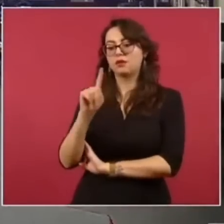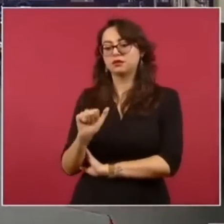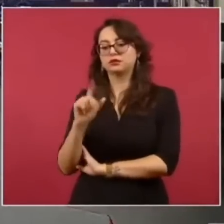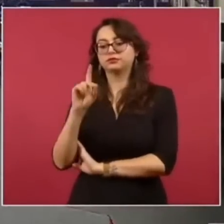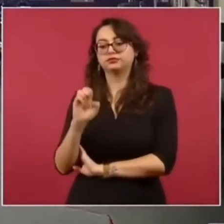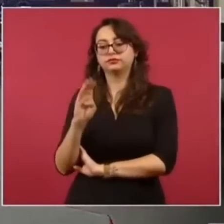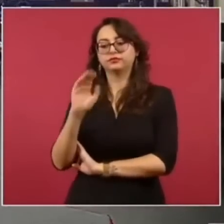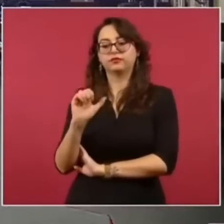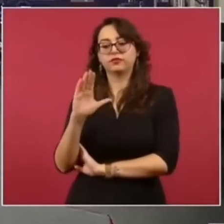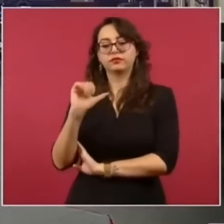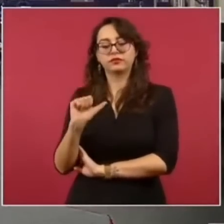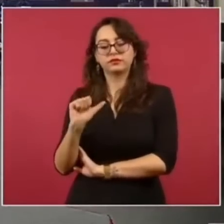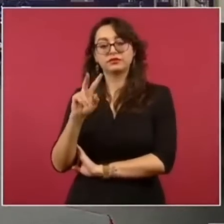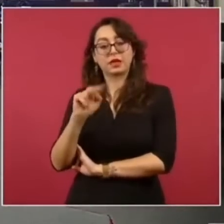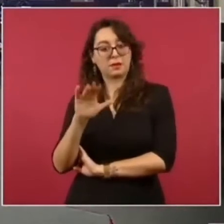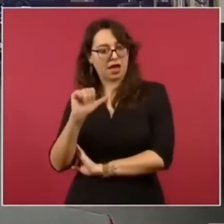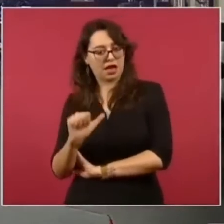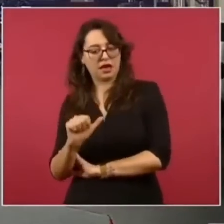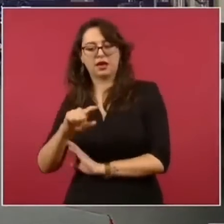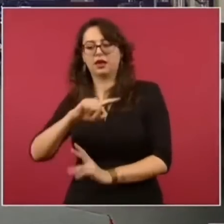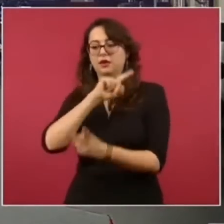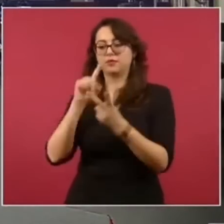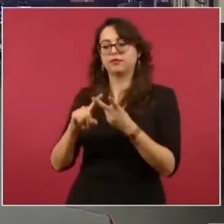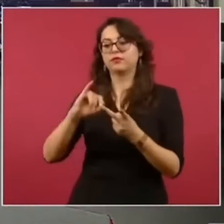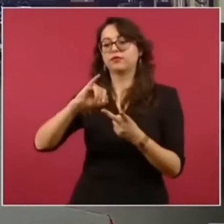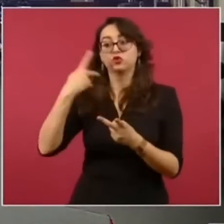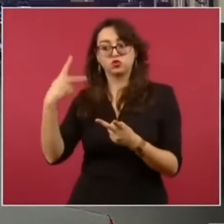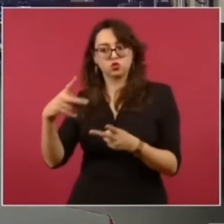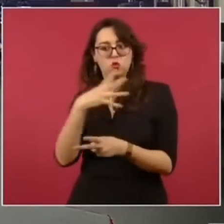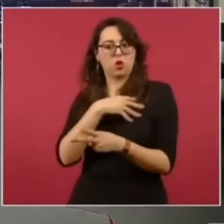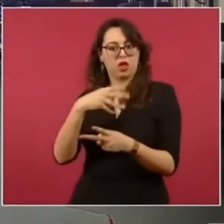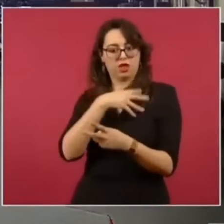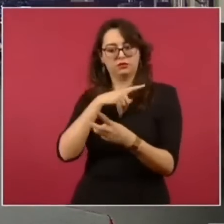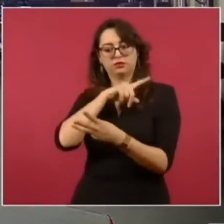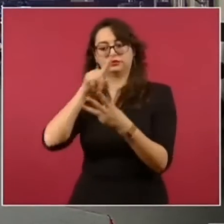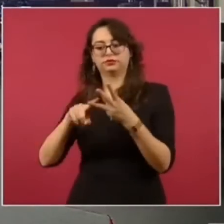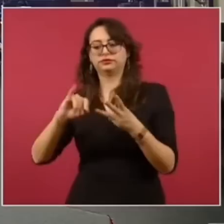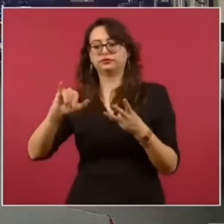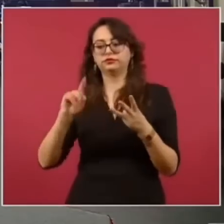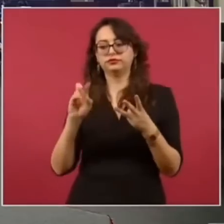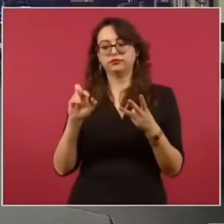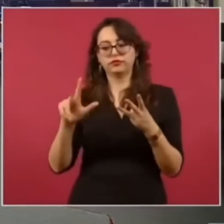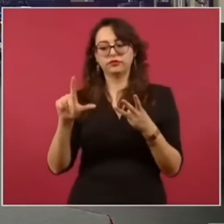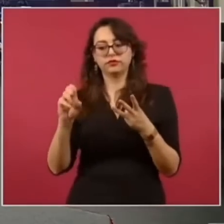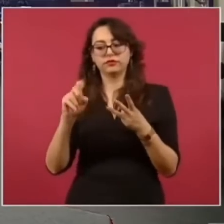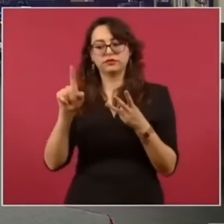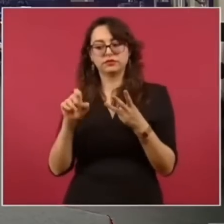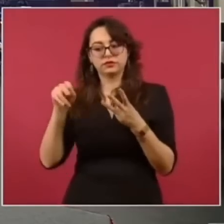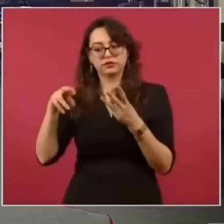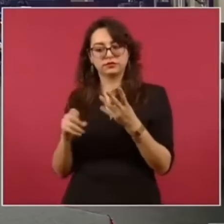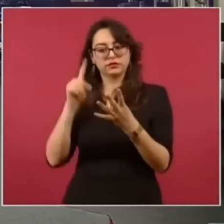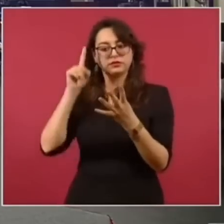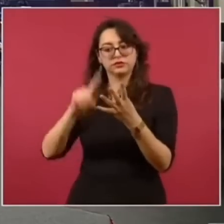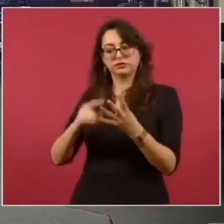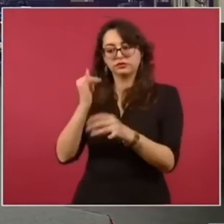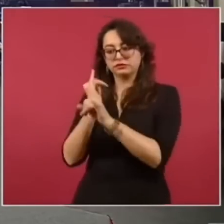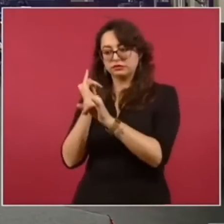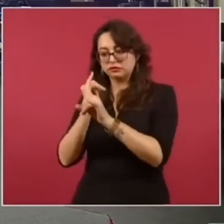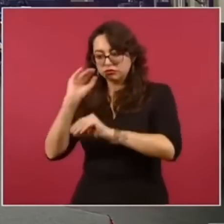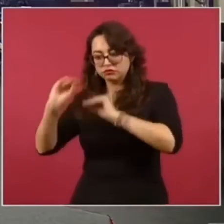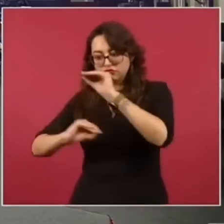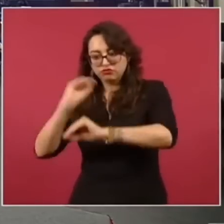del Trabajo calderonista Javier Lozano, así como un grupo de creadores de contenido como los principales orquestadores de esta campaña